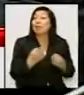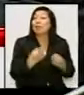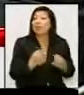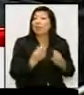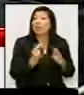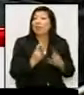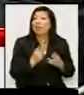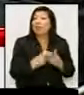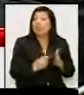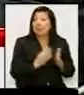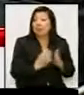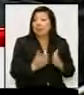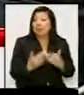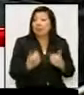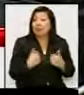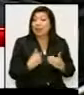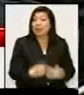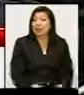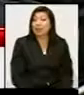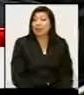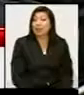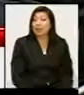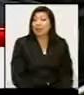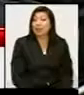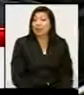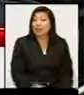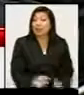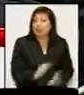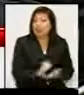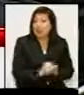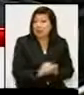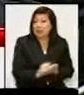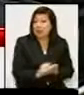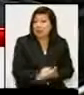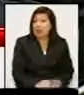ver qué coordinaciones se realizaban. A partir del mes de